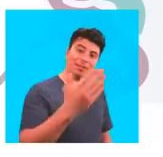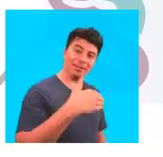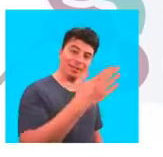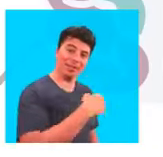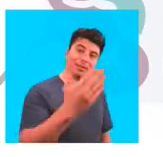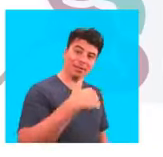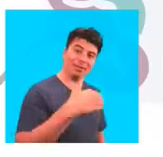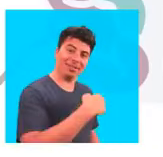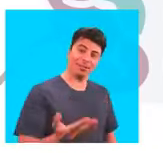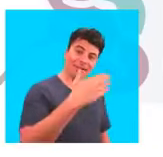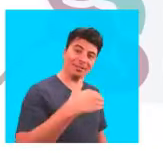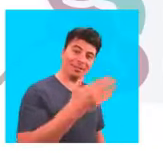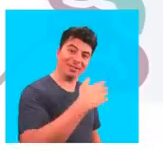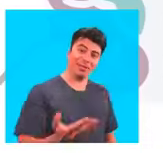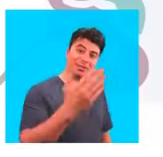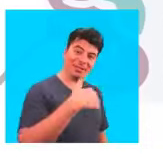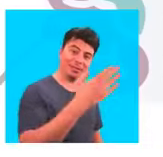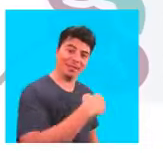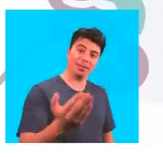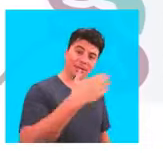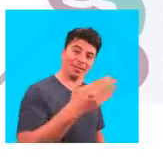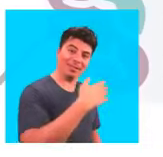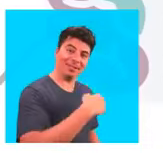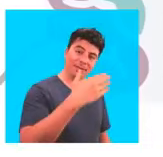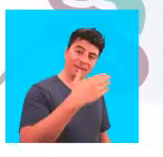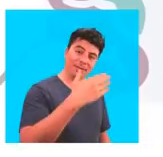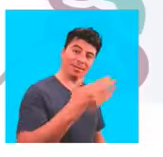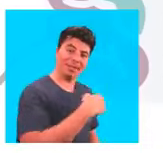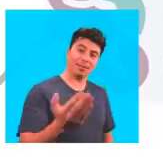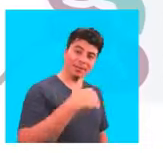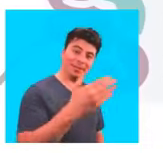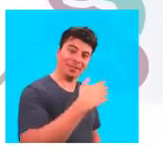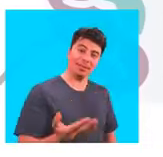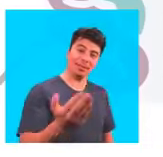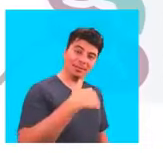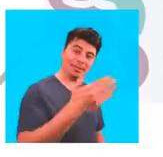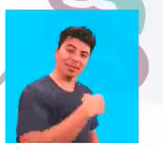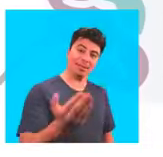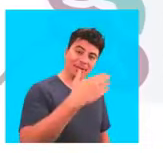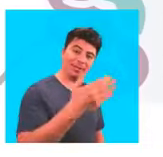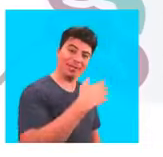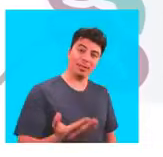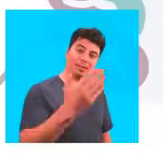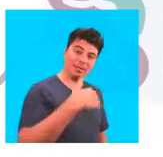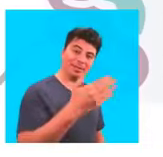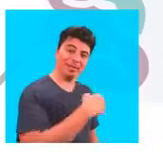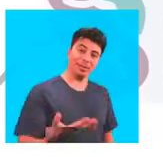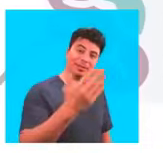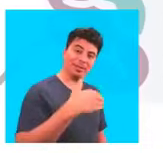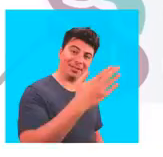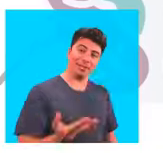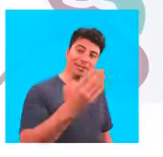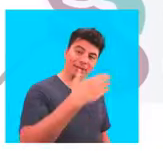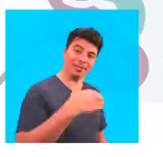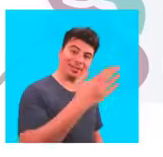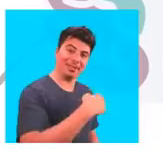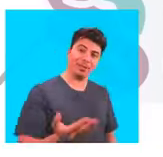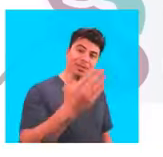Le quisiera pedir al ingeniero si ya el paciente Saúl está conectado para que finalmente nos dé su